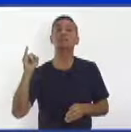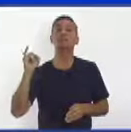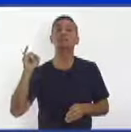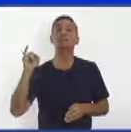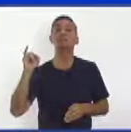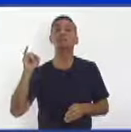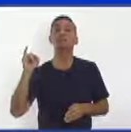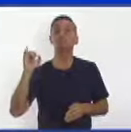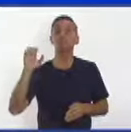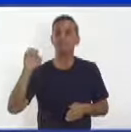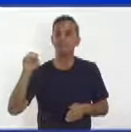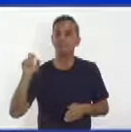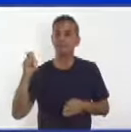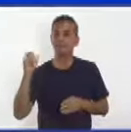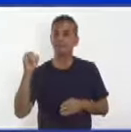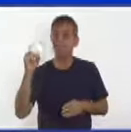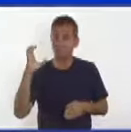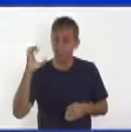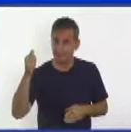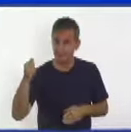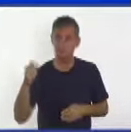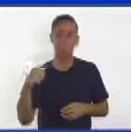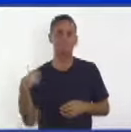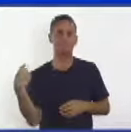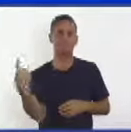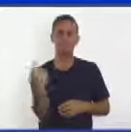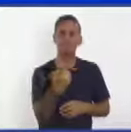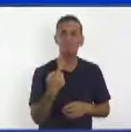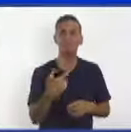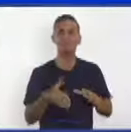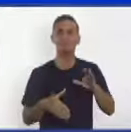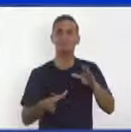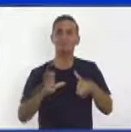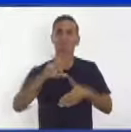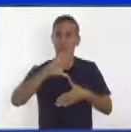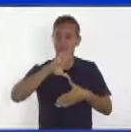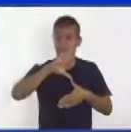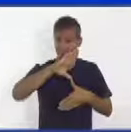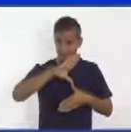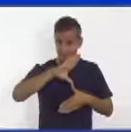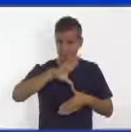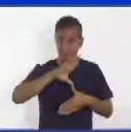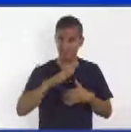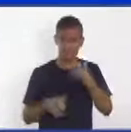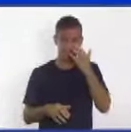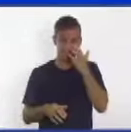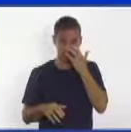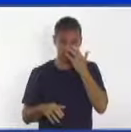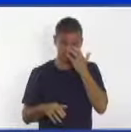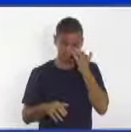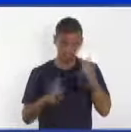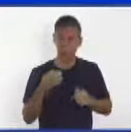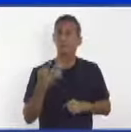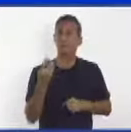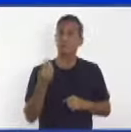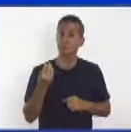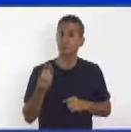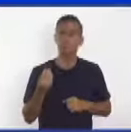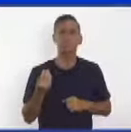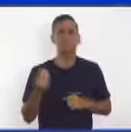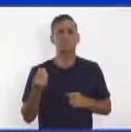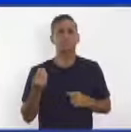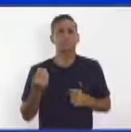especial nuestra américa el texto nuestra américa bueno ahí quizás me están preguntando y si son tantas